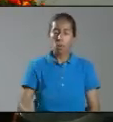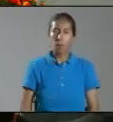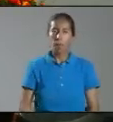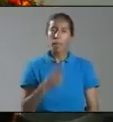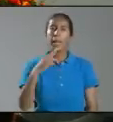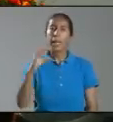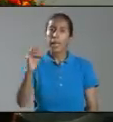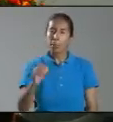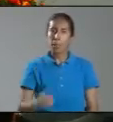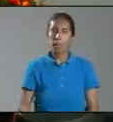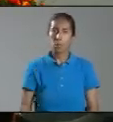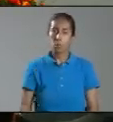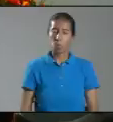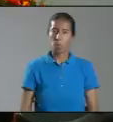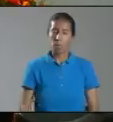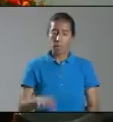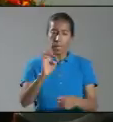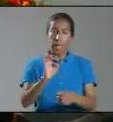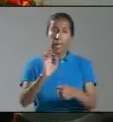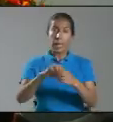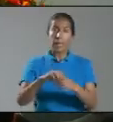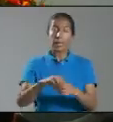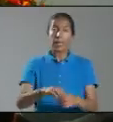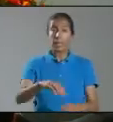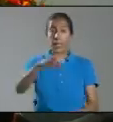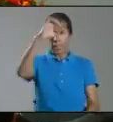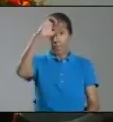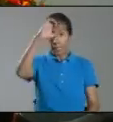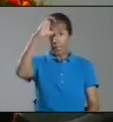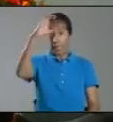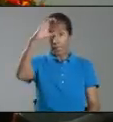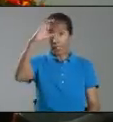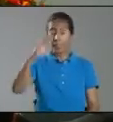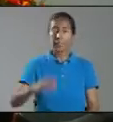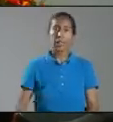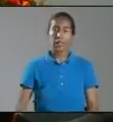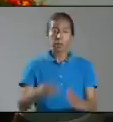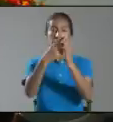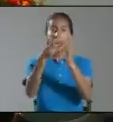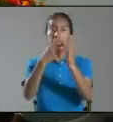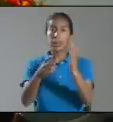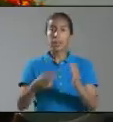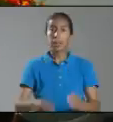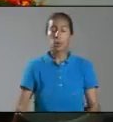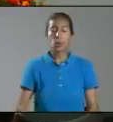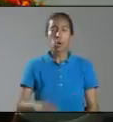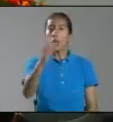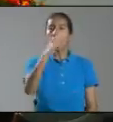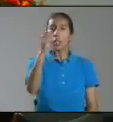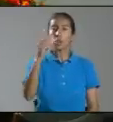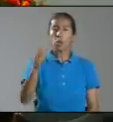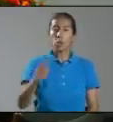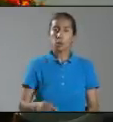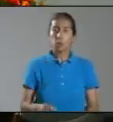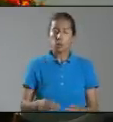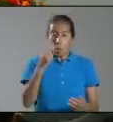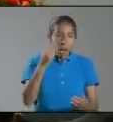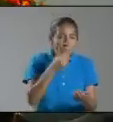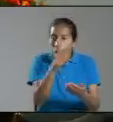en Eclesiastés capítulo no sé cuánto y versículo no sé cuánto, y toda la iglesia va a buscar